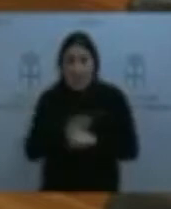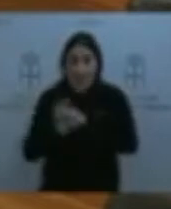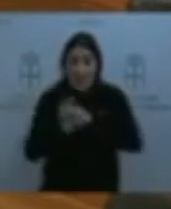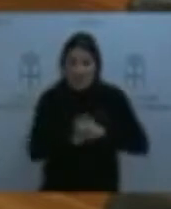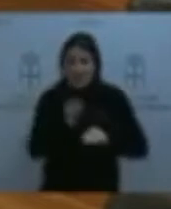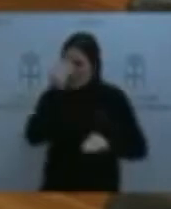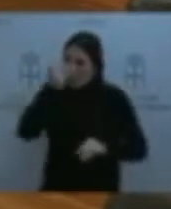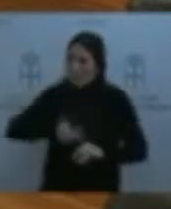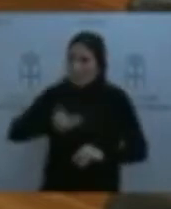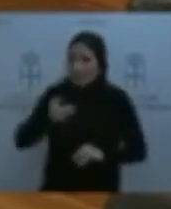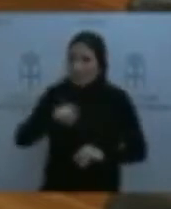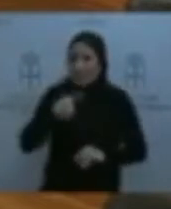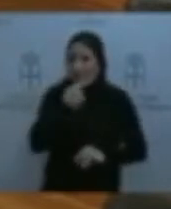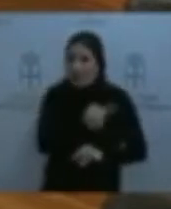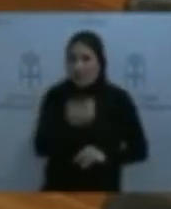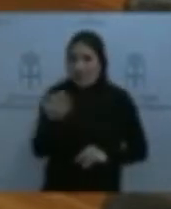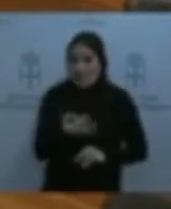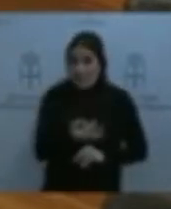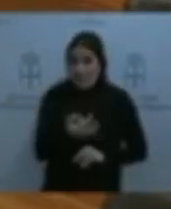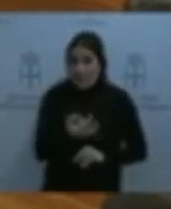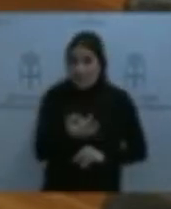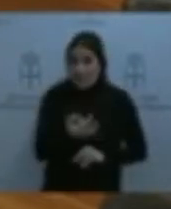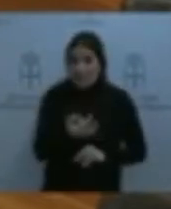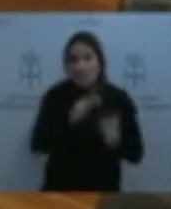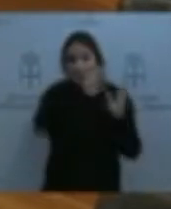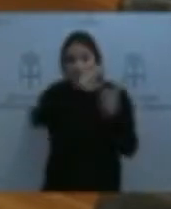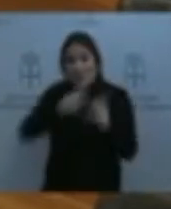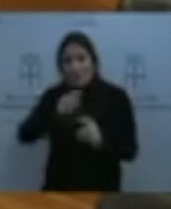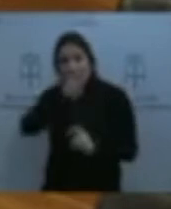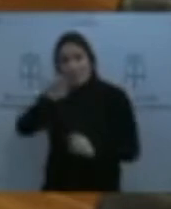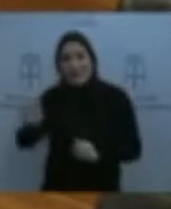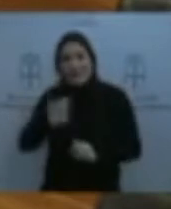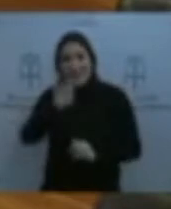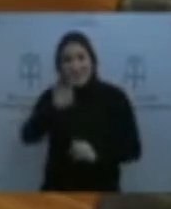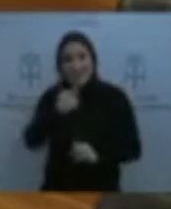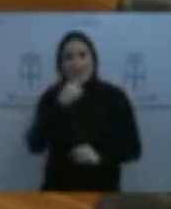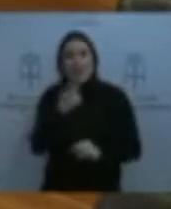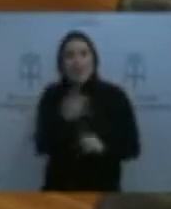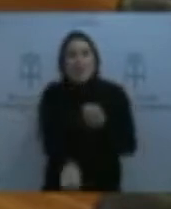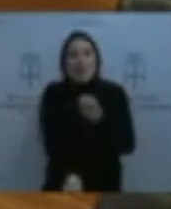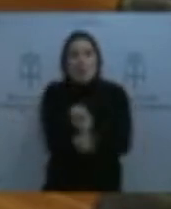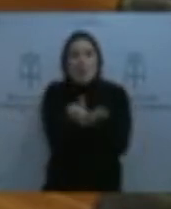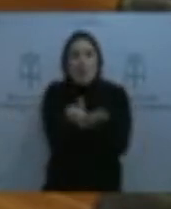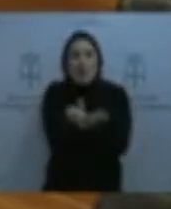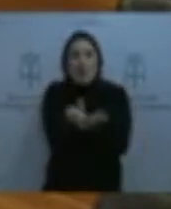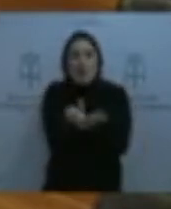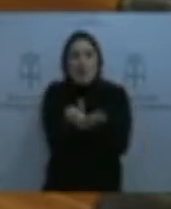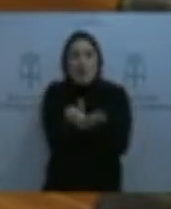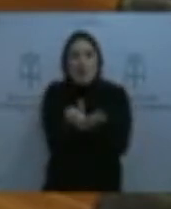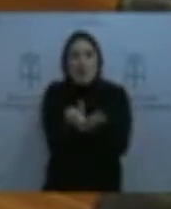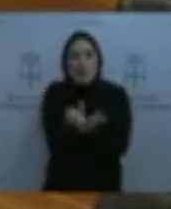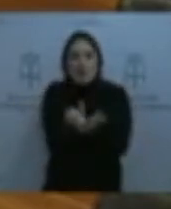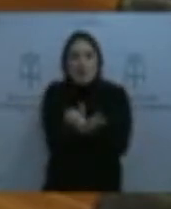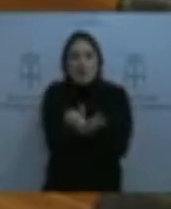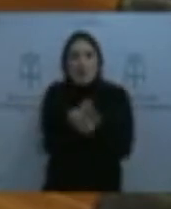creo que es importante decírselo, se indica que en las cuentas de 2015 que el origen de dicha deuda se encuentra principalmente